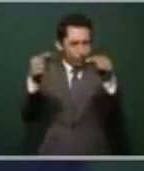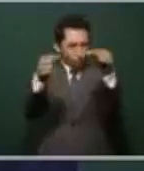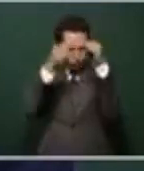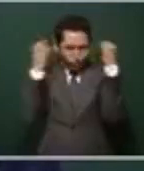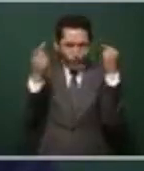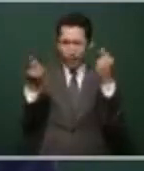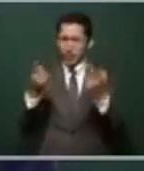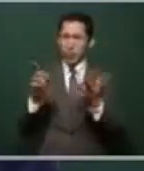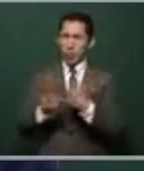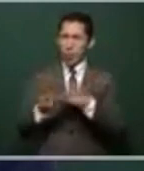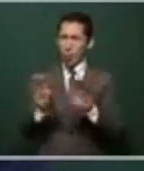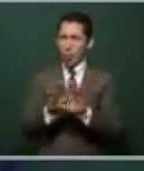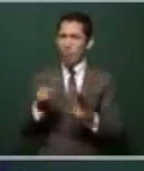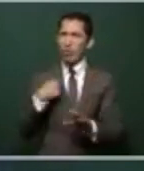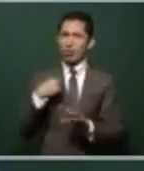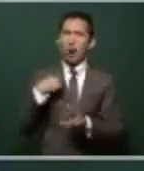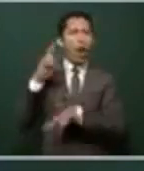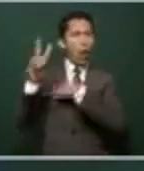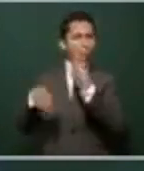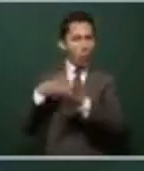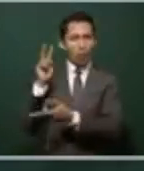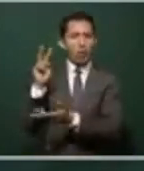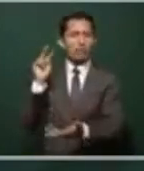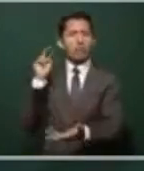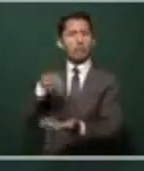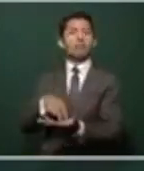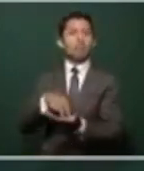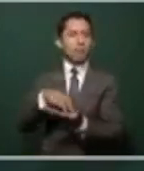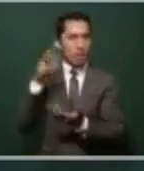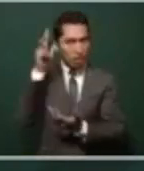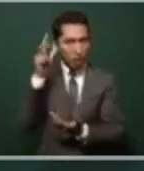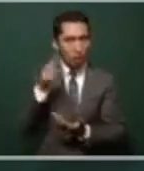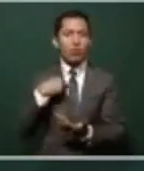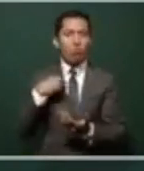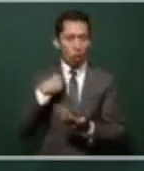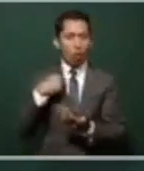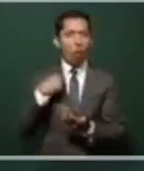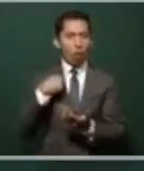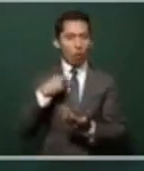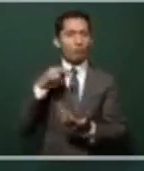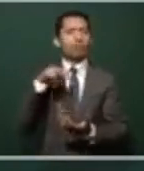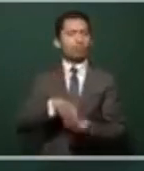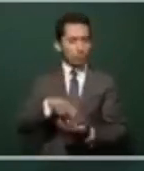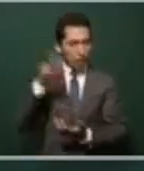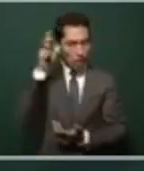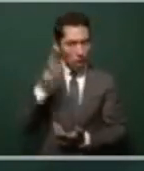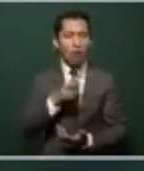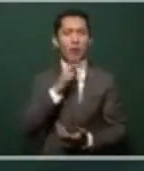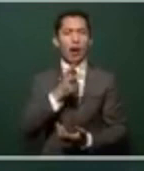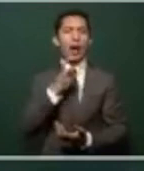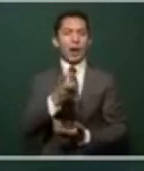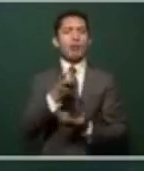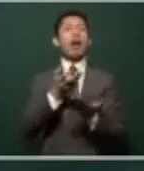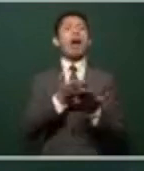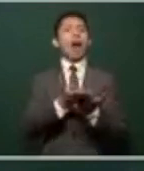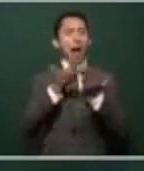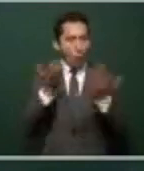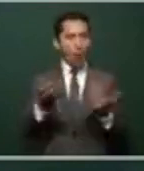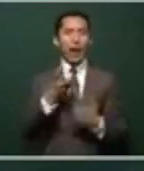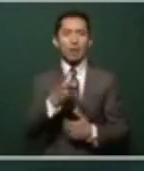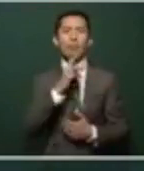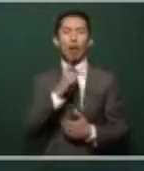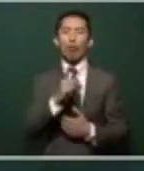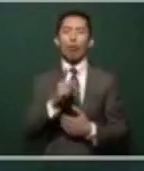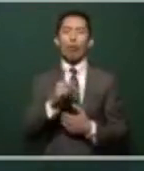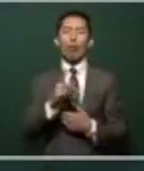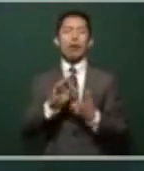y sí hubo un traslado hacia Hidalgo. Eso es lo que ahora se está